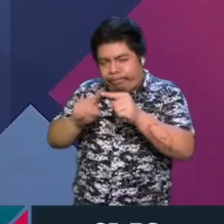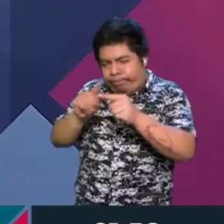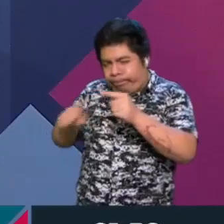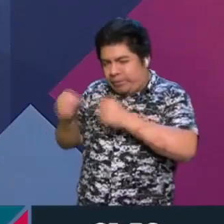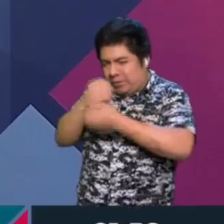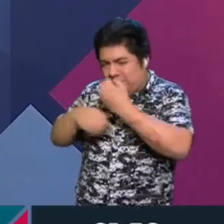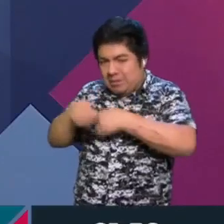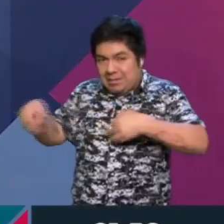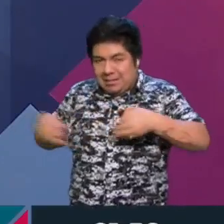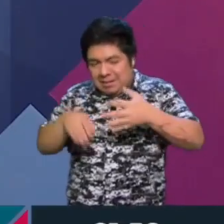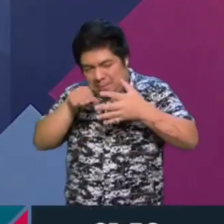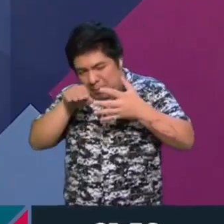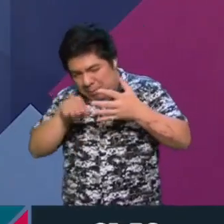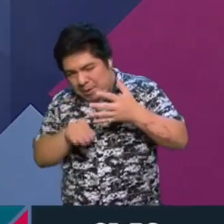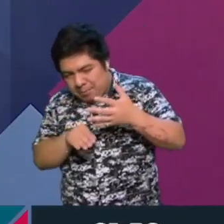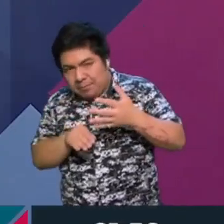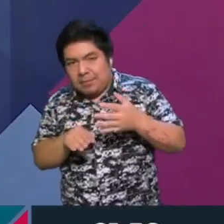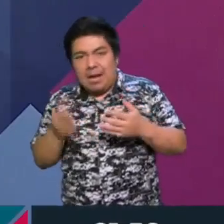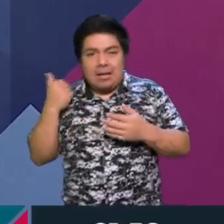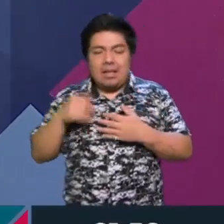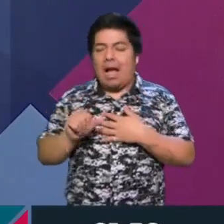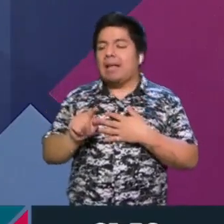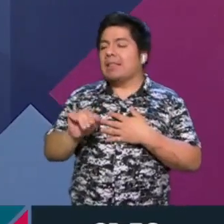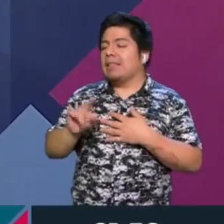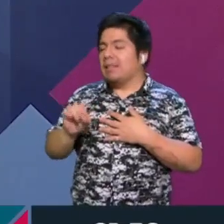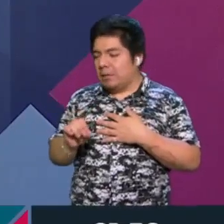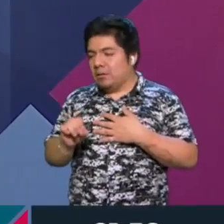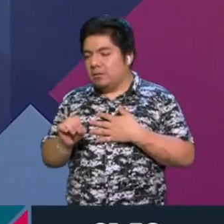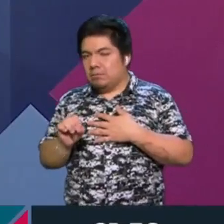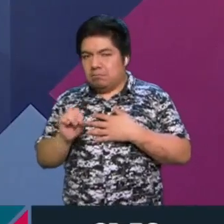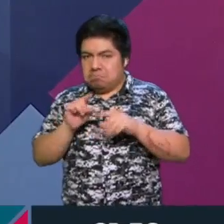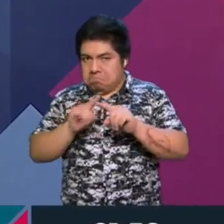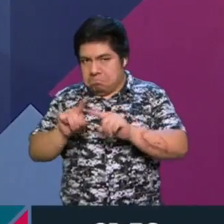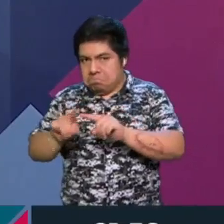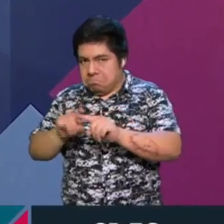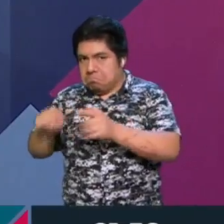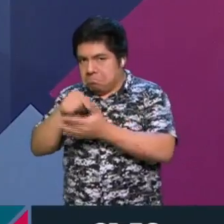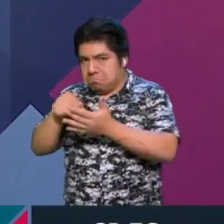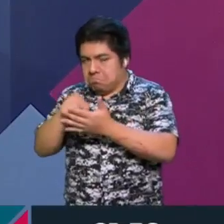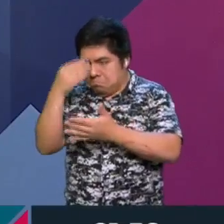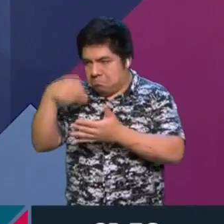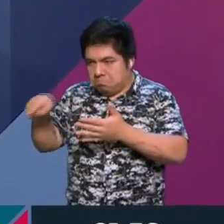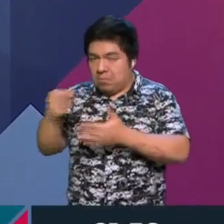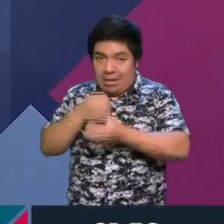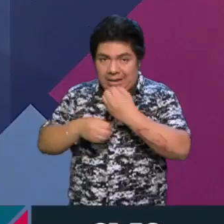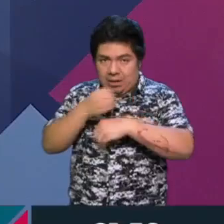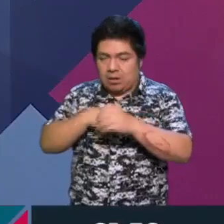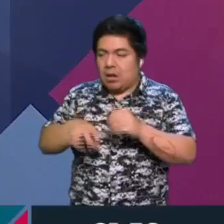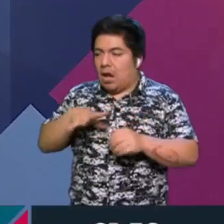teatro. En su momento el atentado se ha montado en diferentes ocasiones.